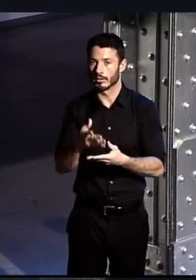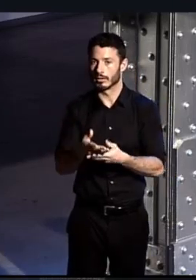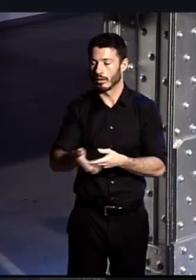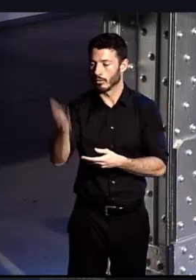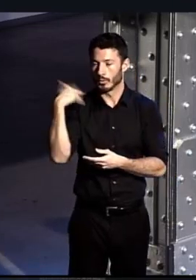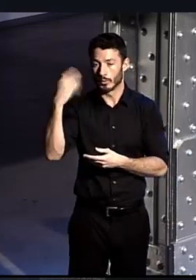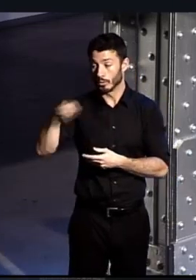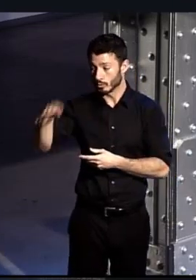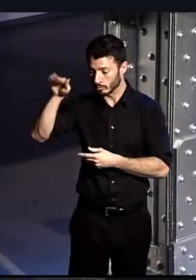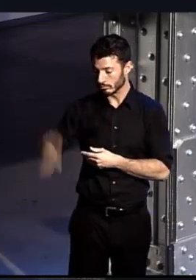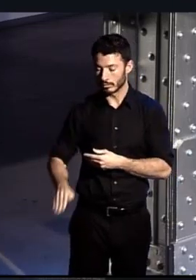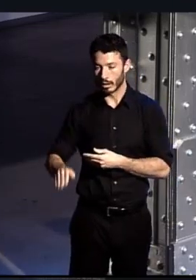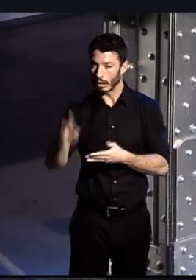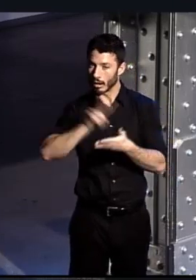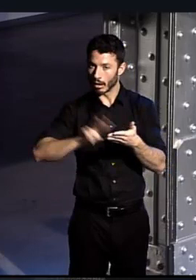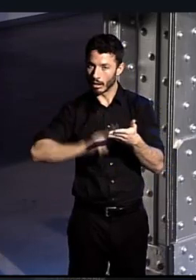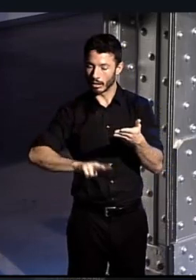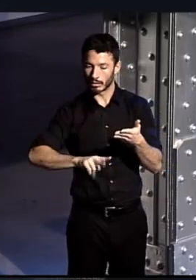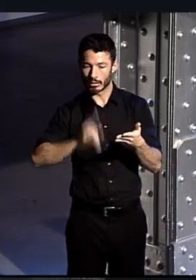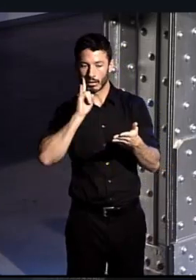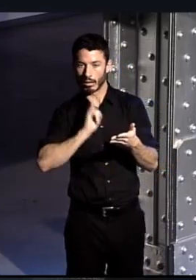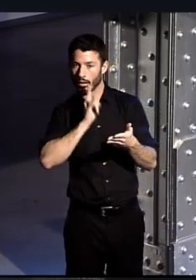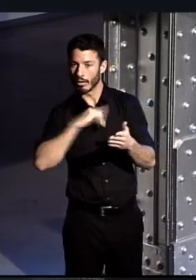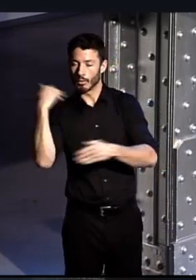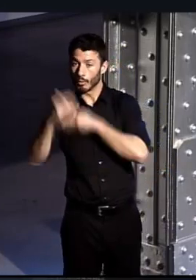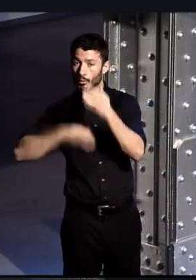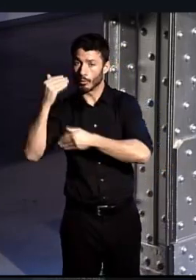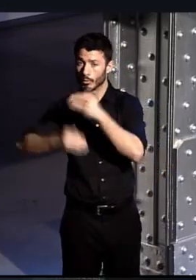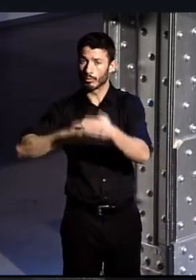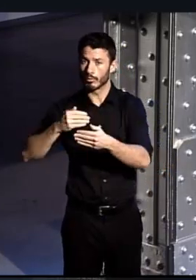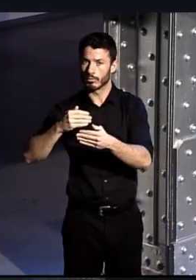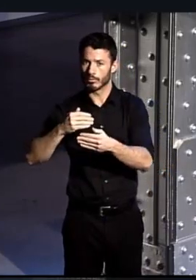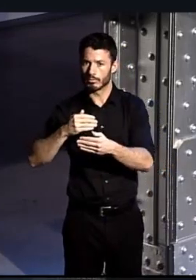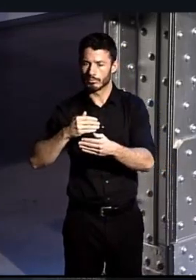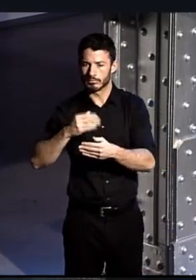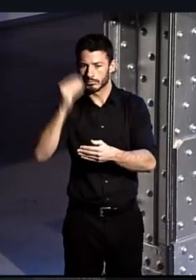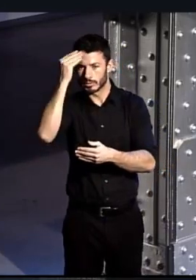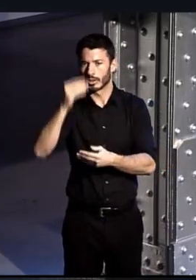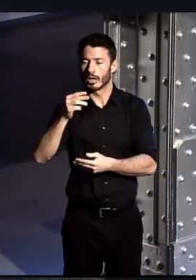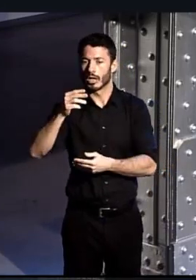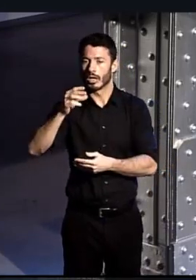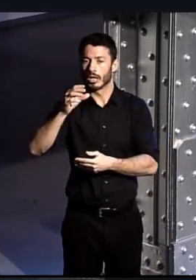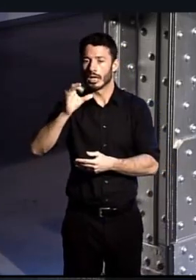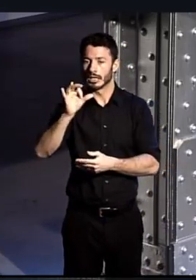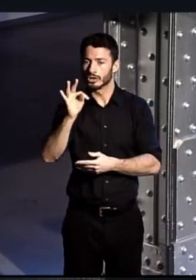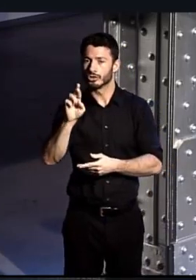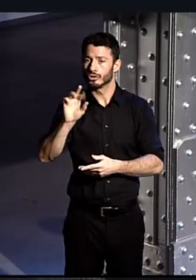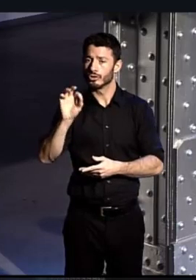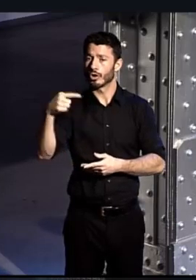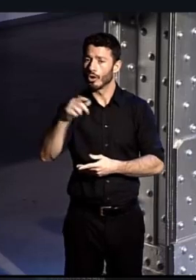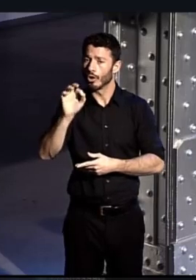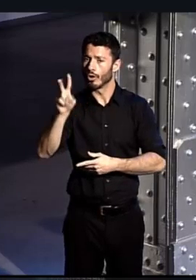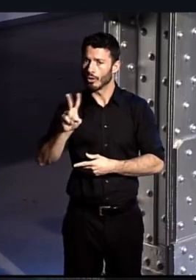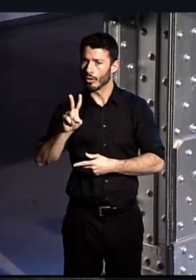es una obra que te deslumbra y cómo con los años piensas, ¿por qué Miguel Strogoff es tan Miguel Strogoff y no hay